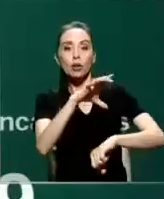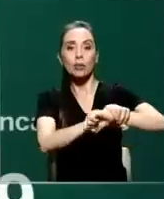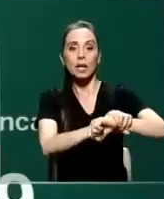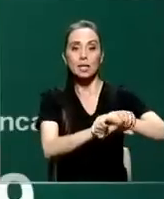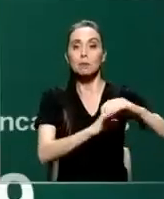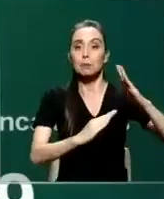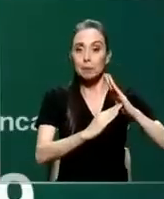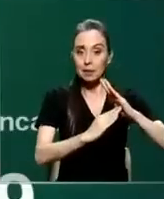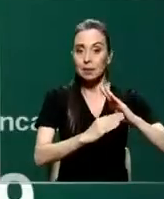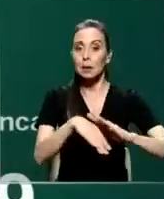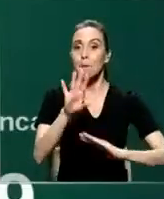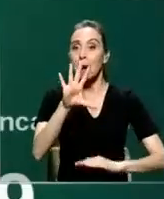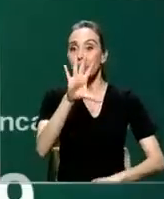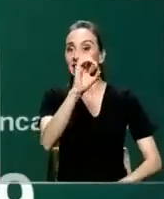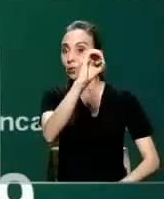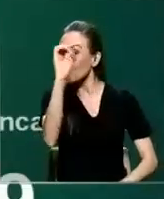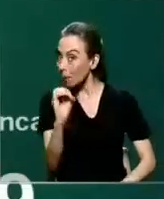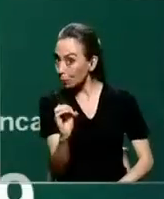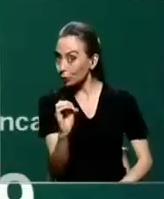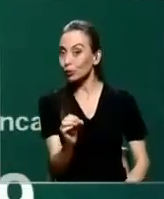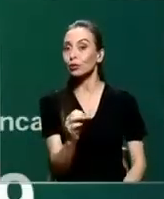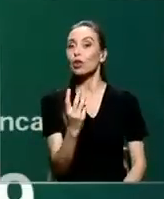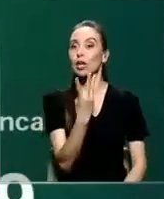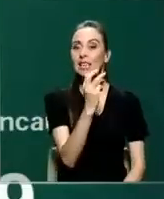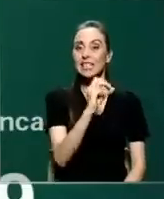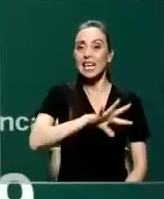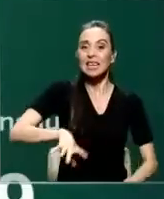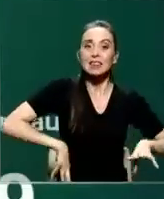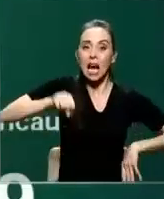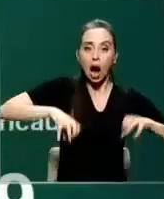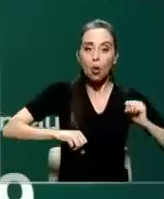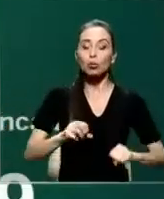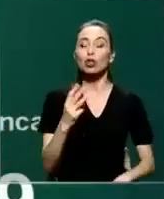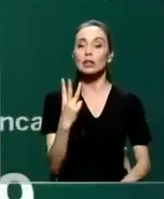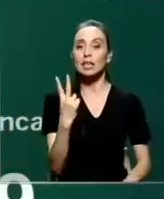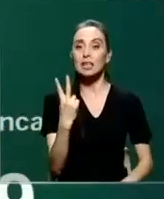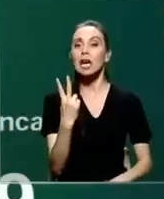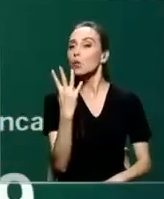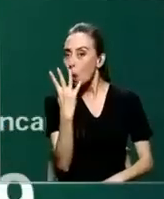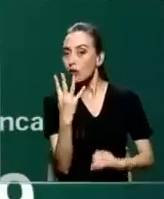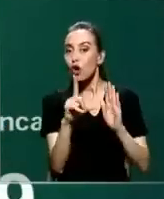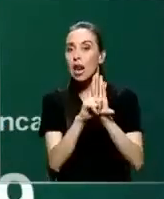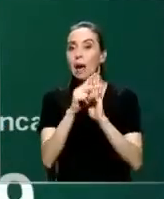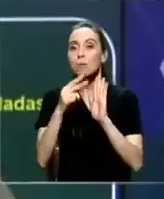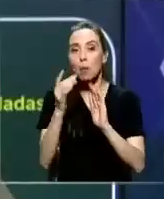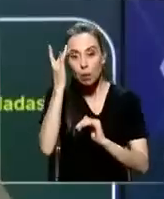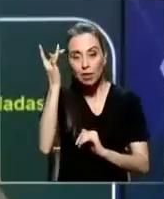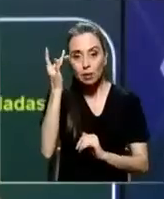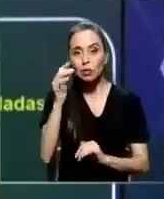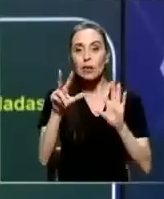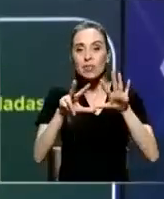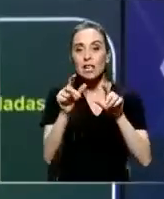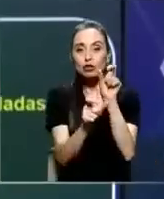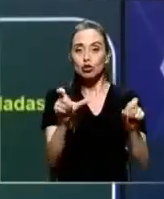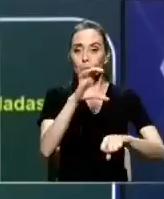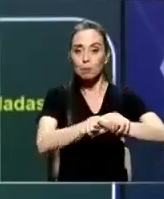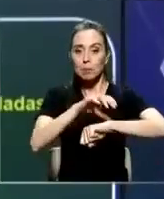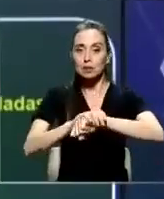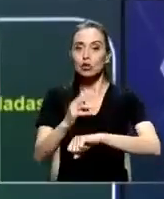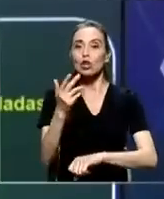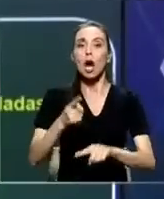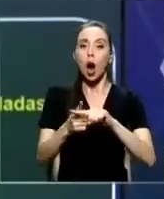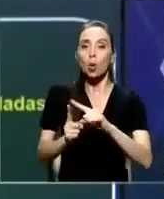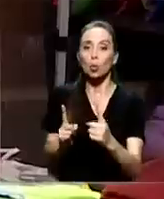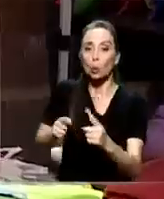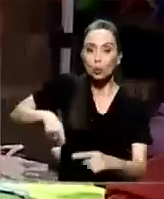hablando de más de la mitad, 30 por hurto, 24 por ley de propiedad intelectual, 18 porte de arma blanca,